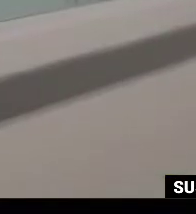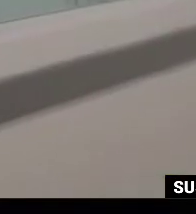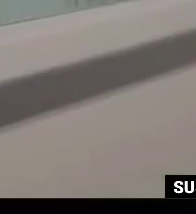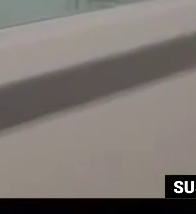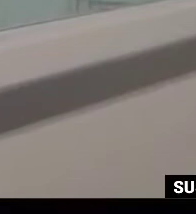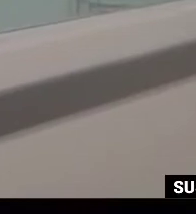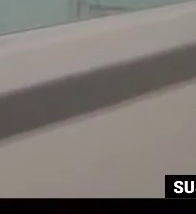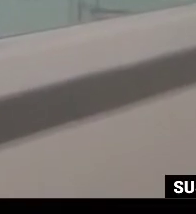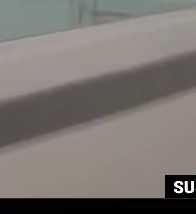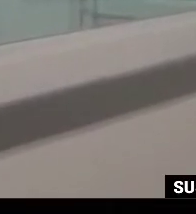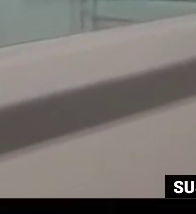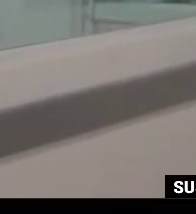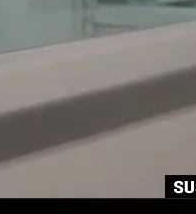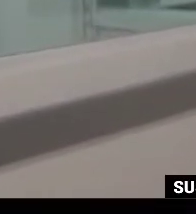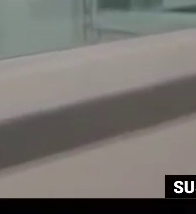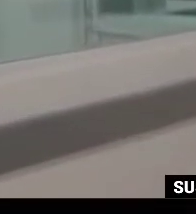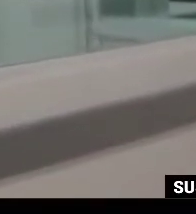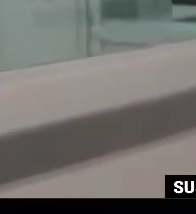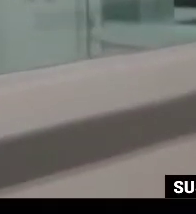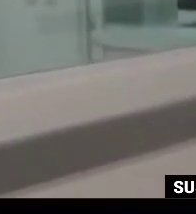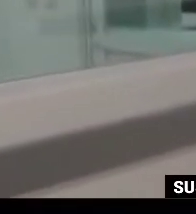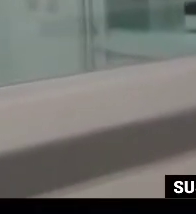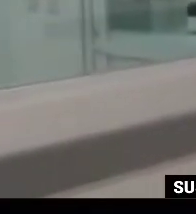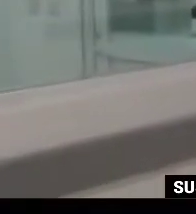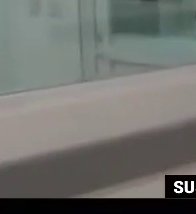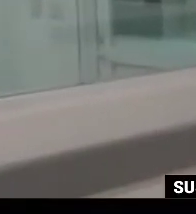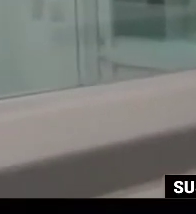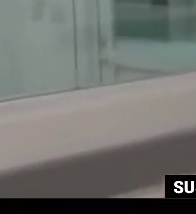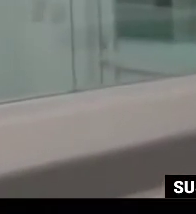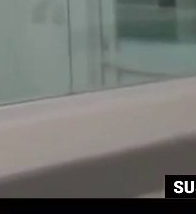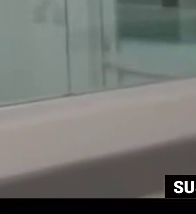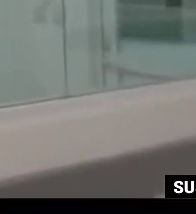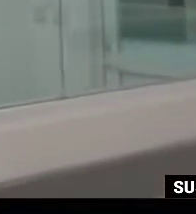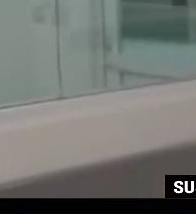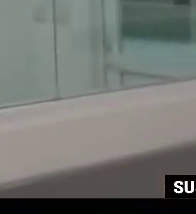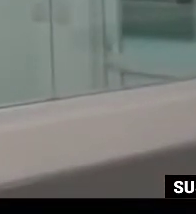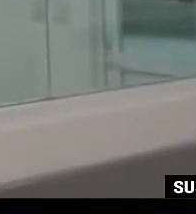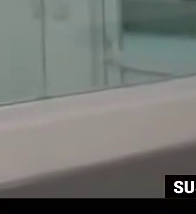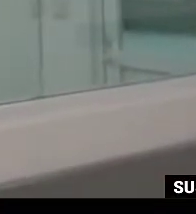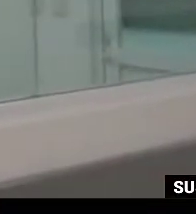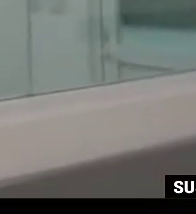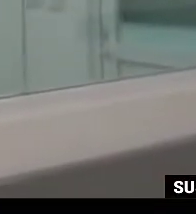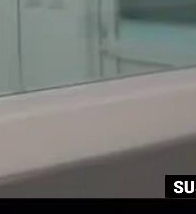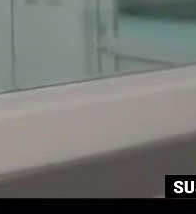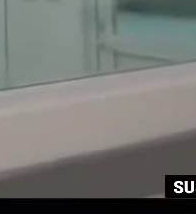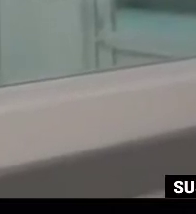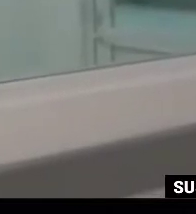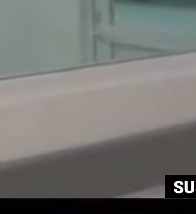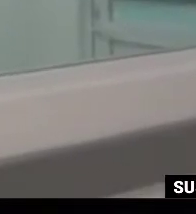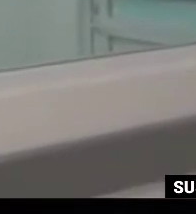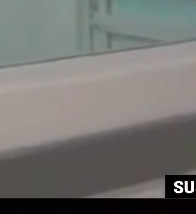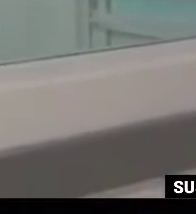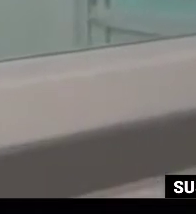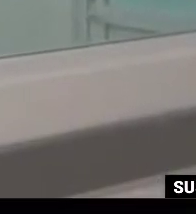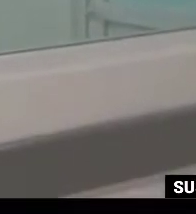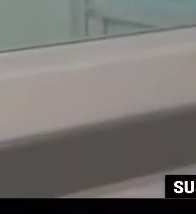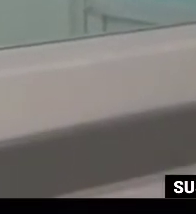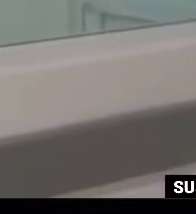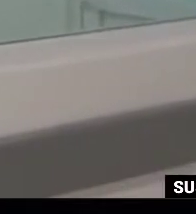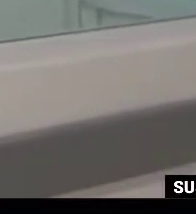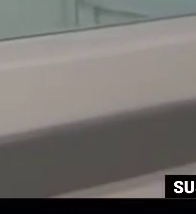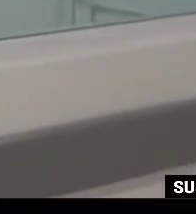dijo que es capacitación, que nos ayuda, que le dije, yo acepto eso. Digo, por la soberanía nacional. Yo también, yo digo,